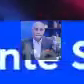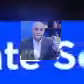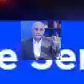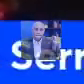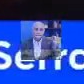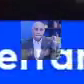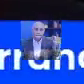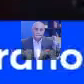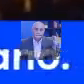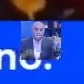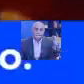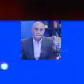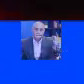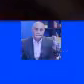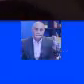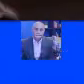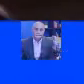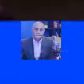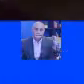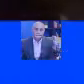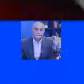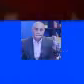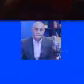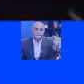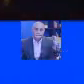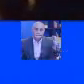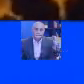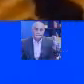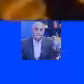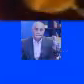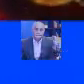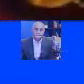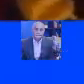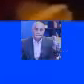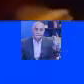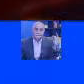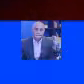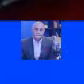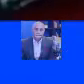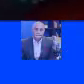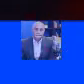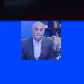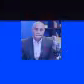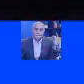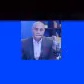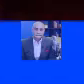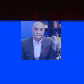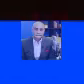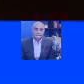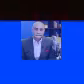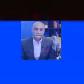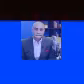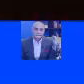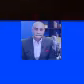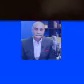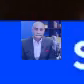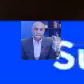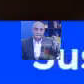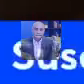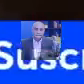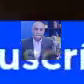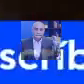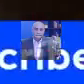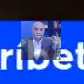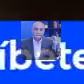Me da gusto saludar a las secretarias de Cultura y de Educación Pública. ¿Cómo estuvo el fandango? Hoy estuvo